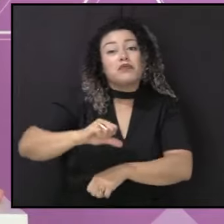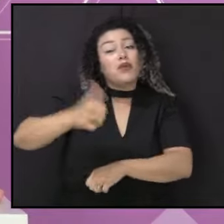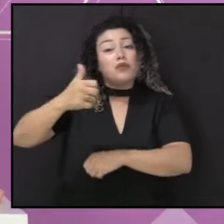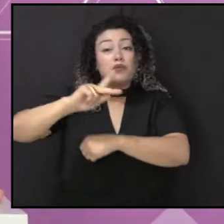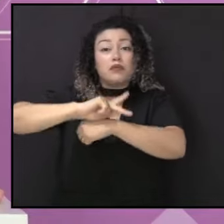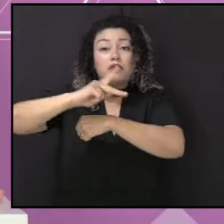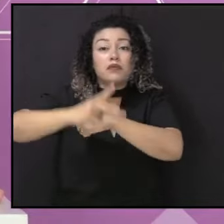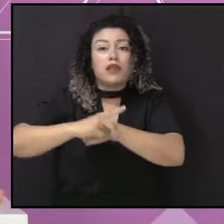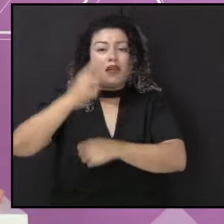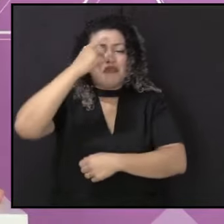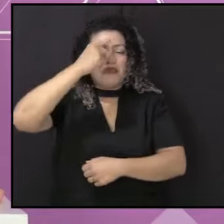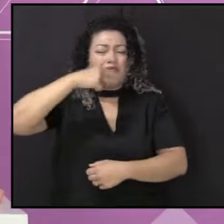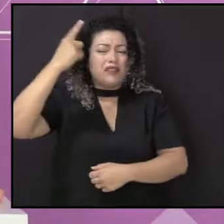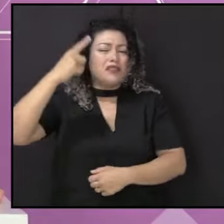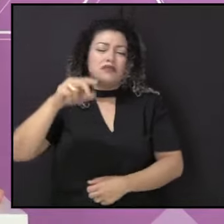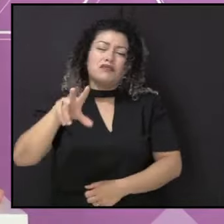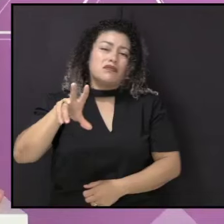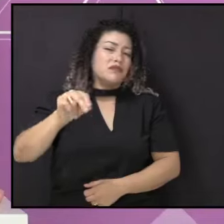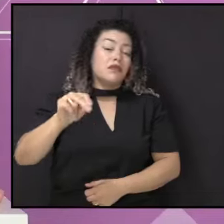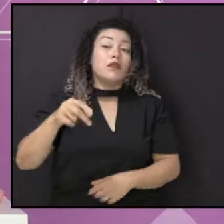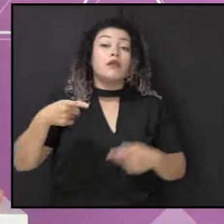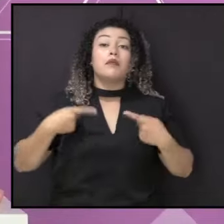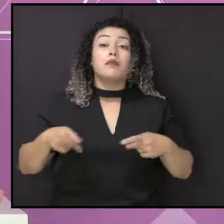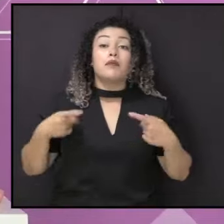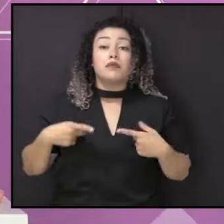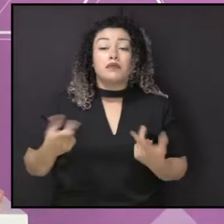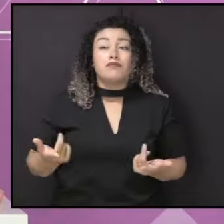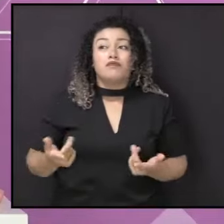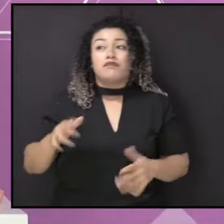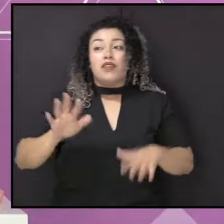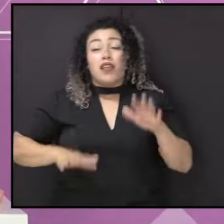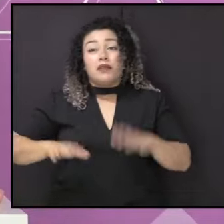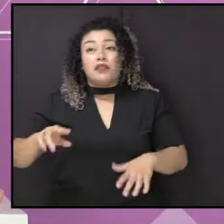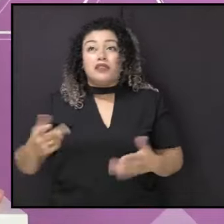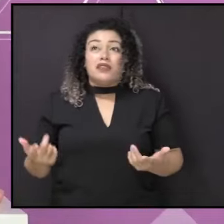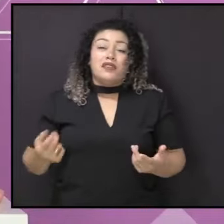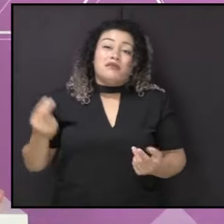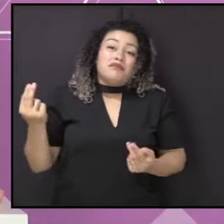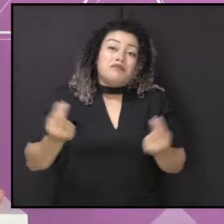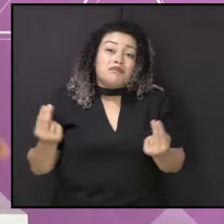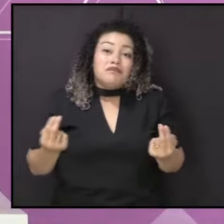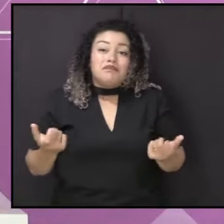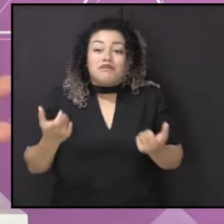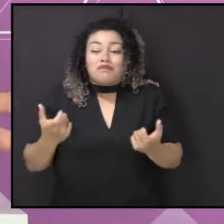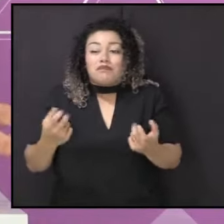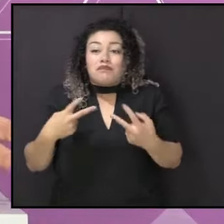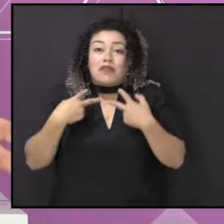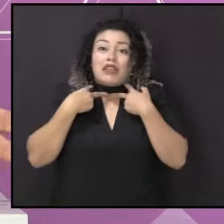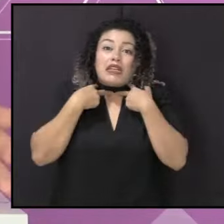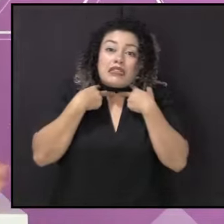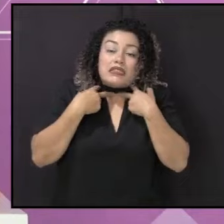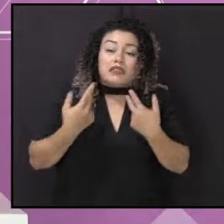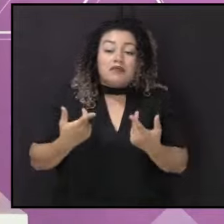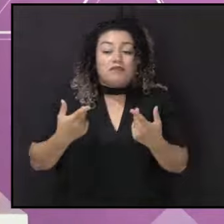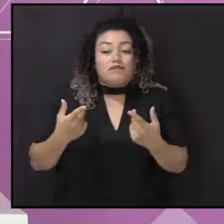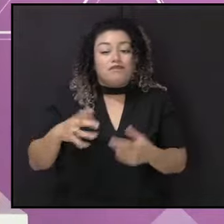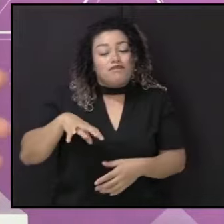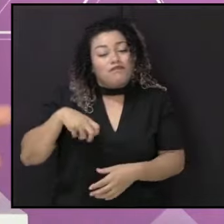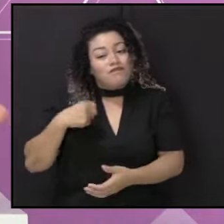Sin embargo, desafortunadamente hay gente que ha hecho esto por necesidad o porque a veces cuestiones alternas son